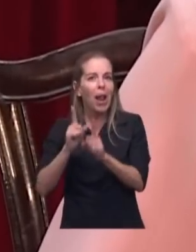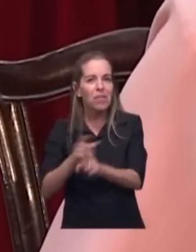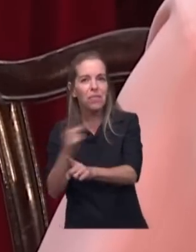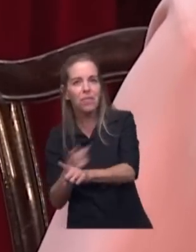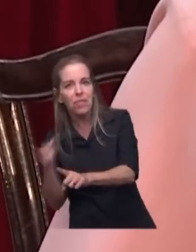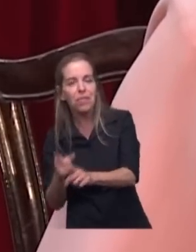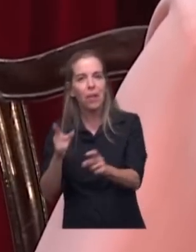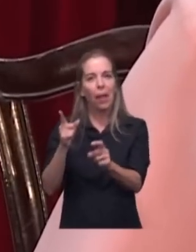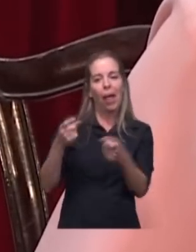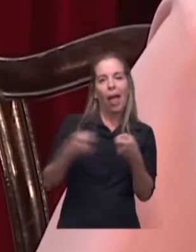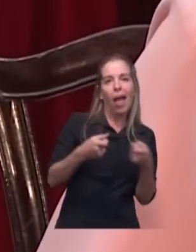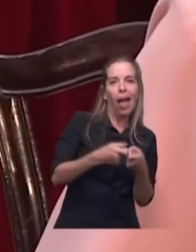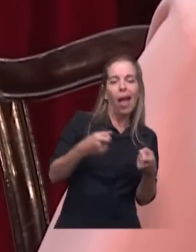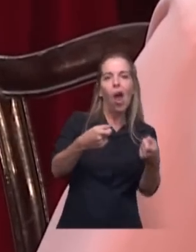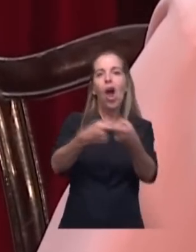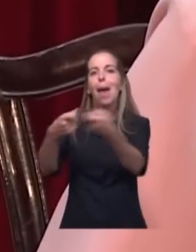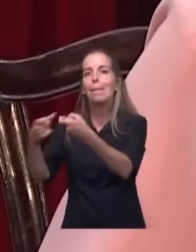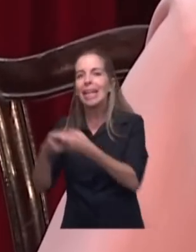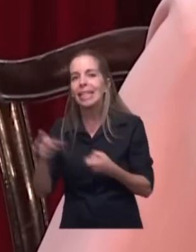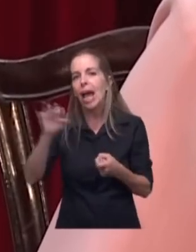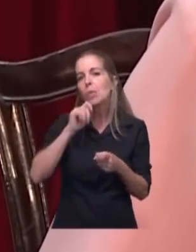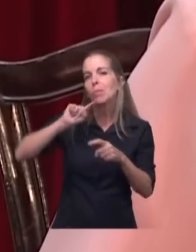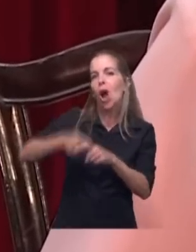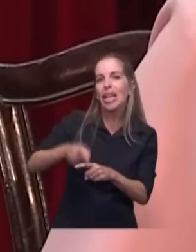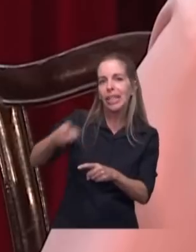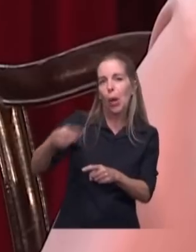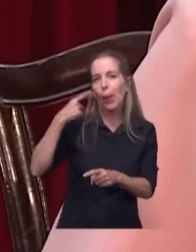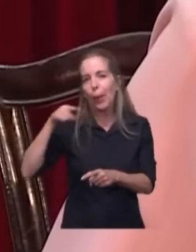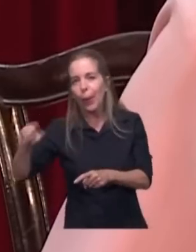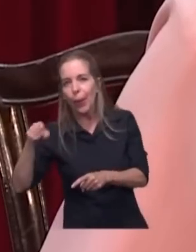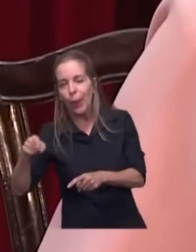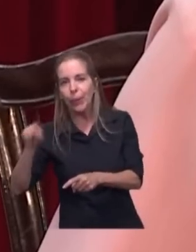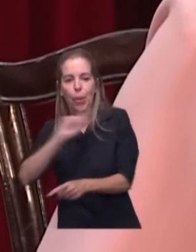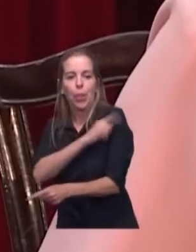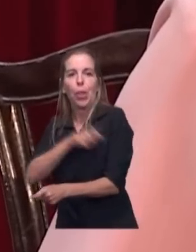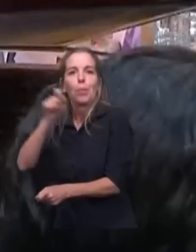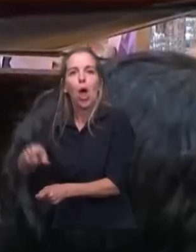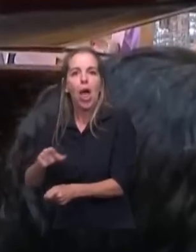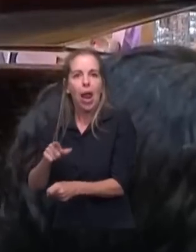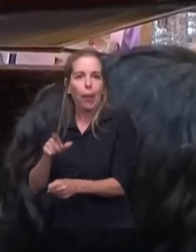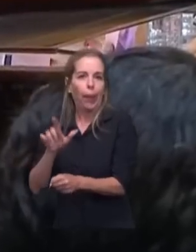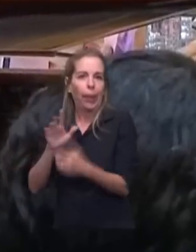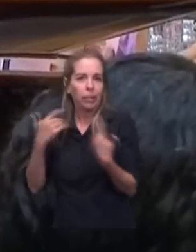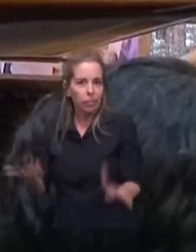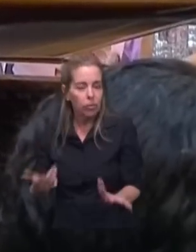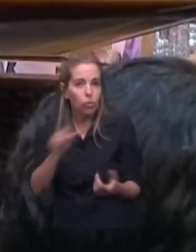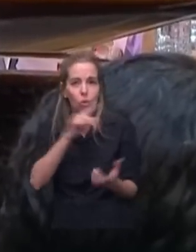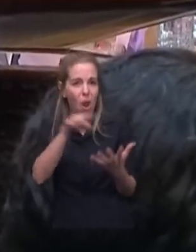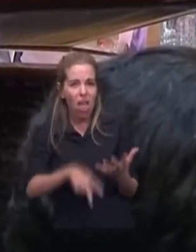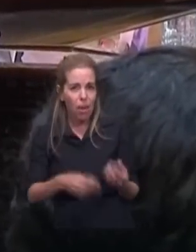con empresarios o emisarios de la política que operan como auténticos factores de poder. No hablo en